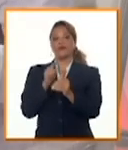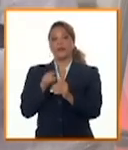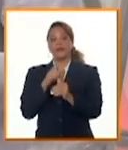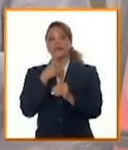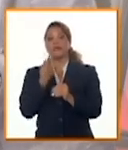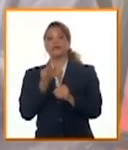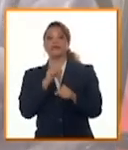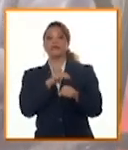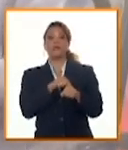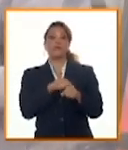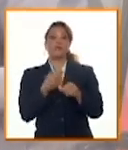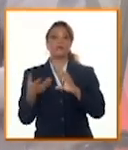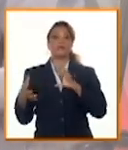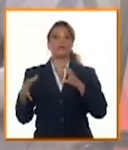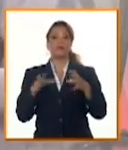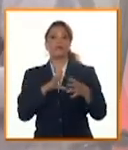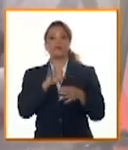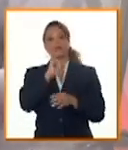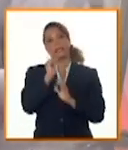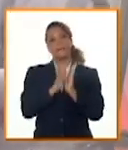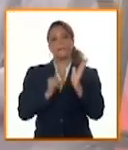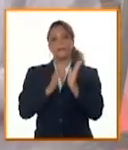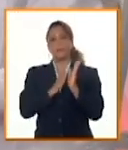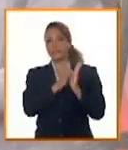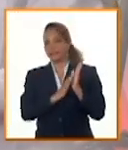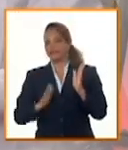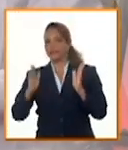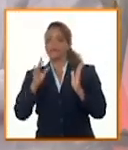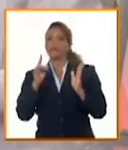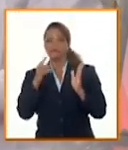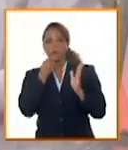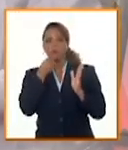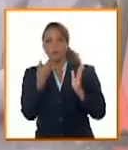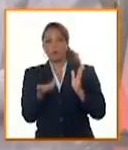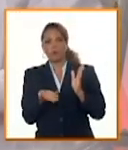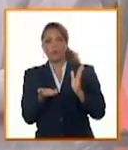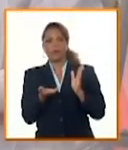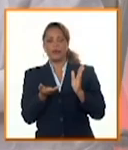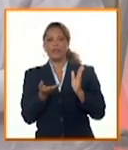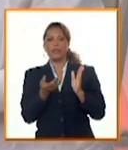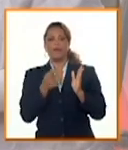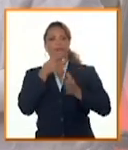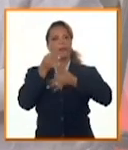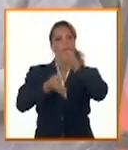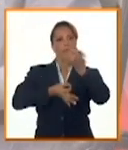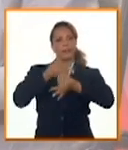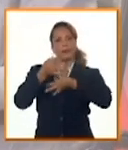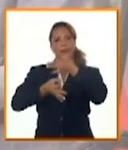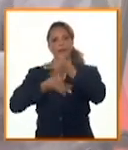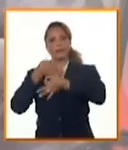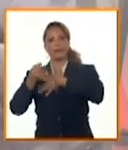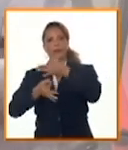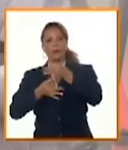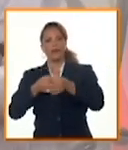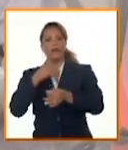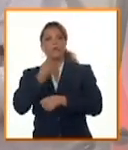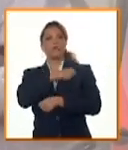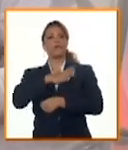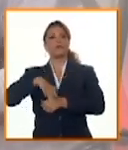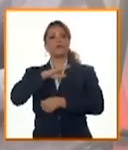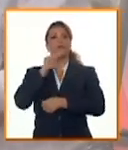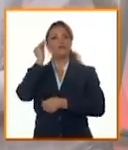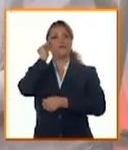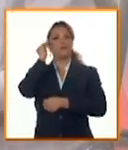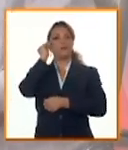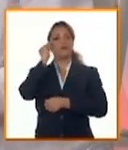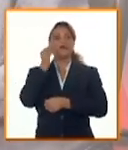un espacio que hemos modelado de unos seis meses pero también con posibilidades como lo expresa la nueva Norma de extenderlo otros tres meses